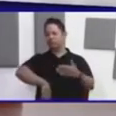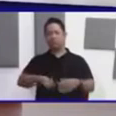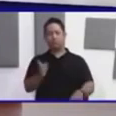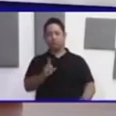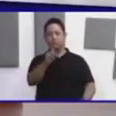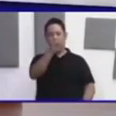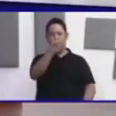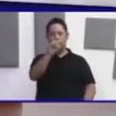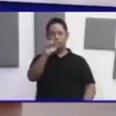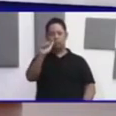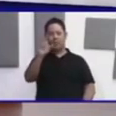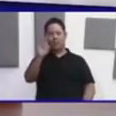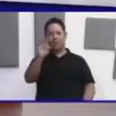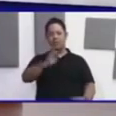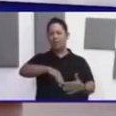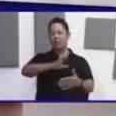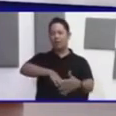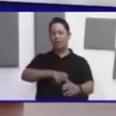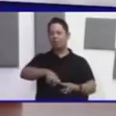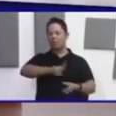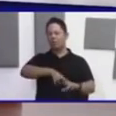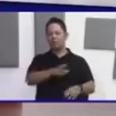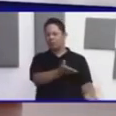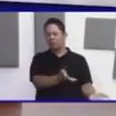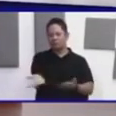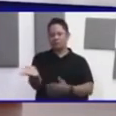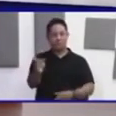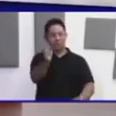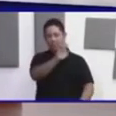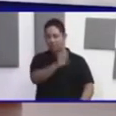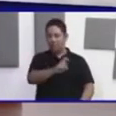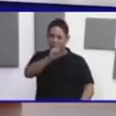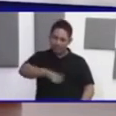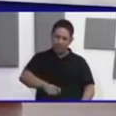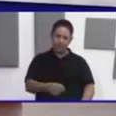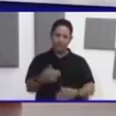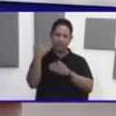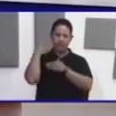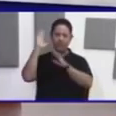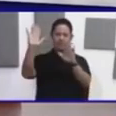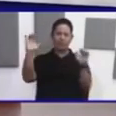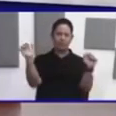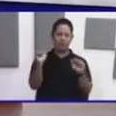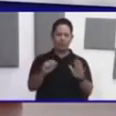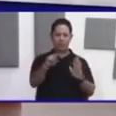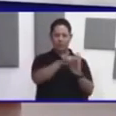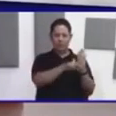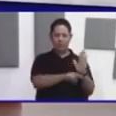sido flexibles, pero también hay la comunidad dice que en ciertos momentos son algunos, pero agentes son